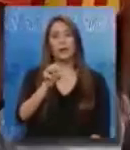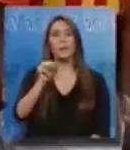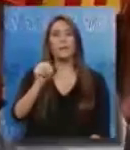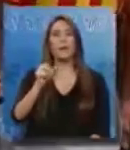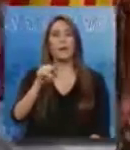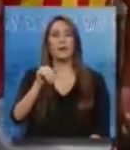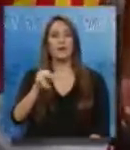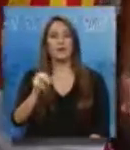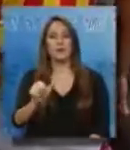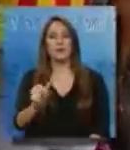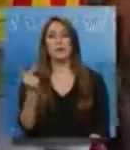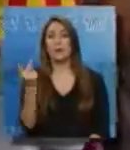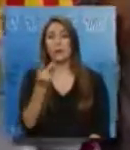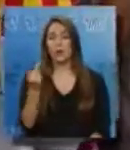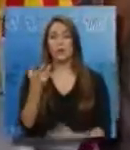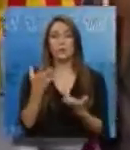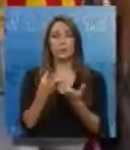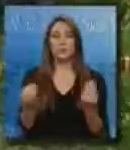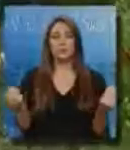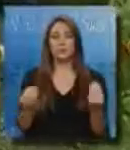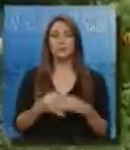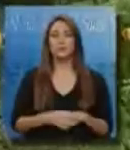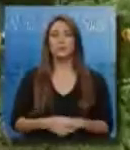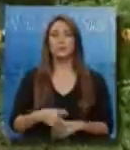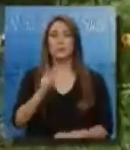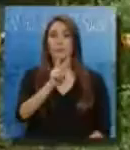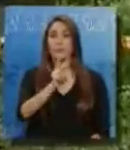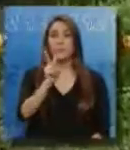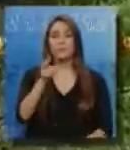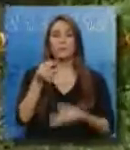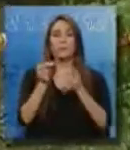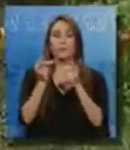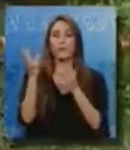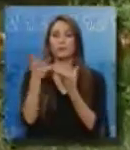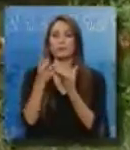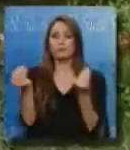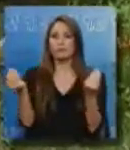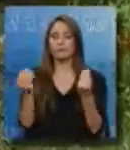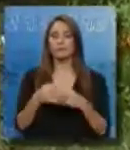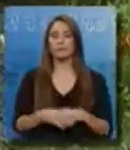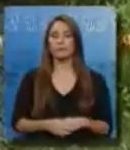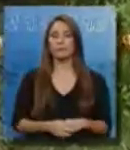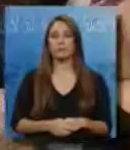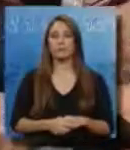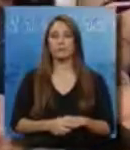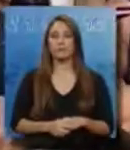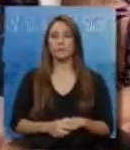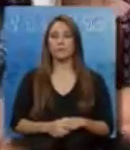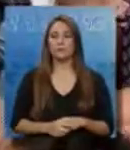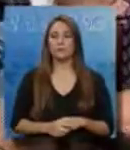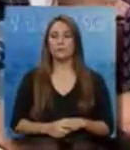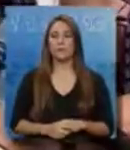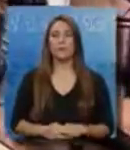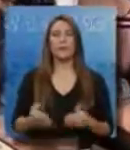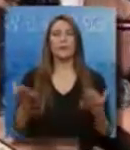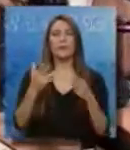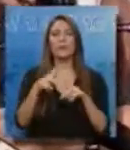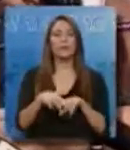ambas reportadas como desaparecidas el 22 de febrero. El punto clave, sin lugar a